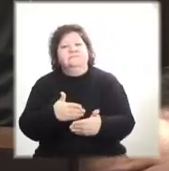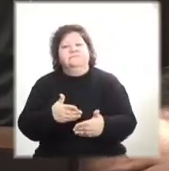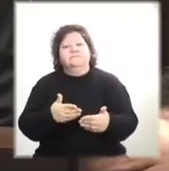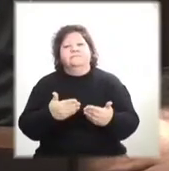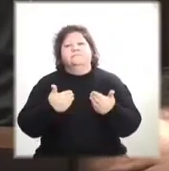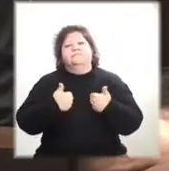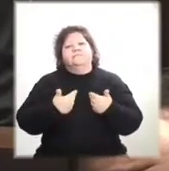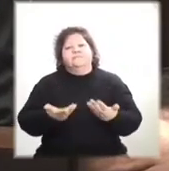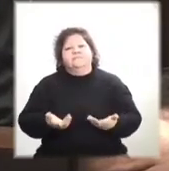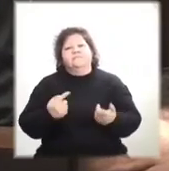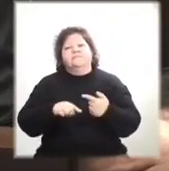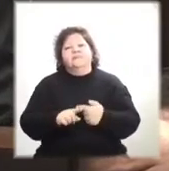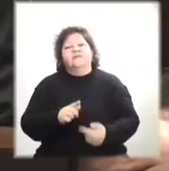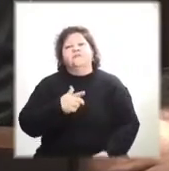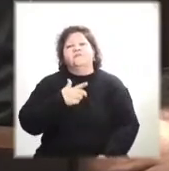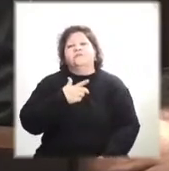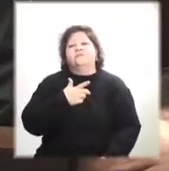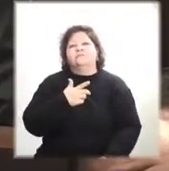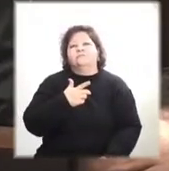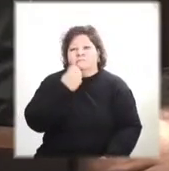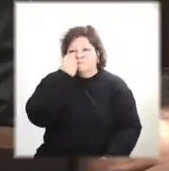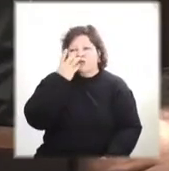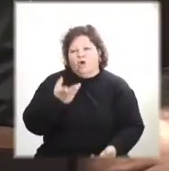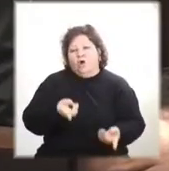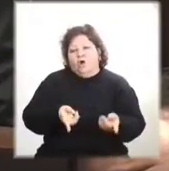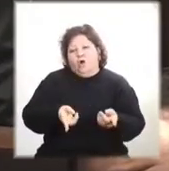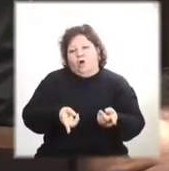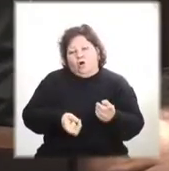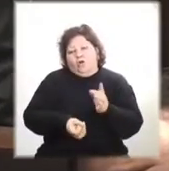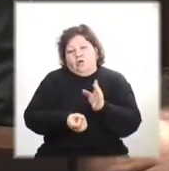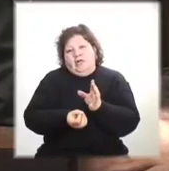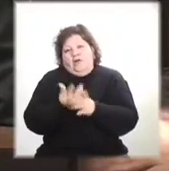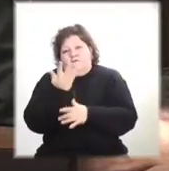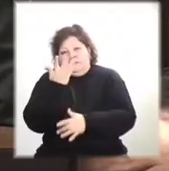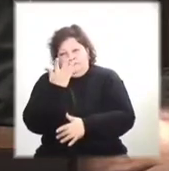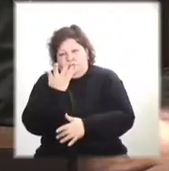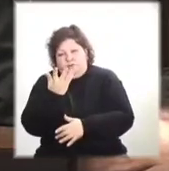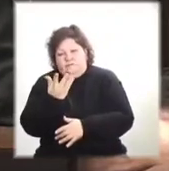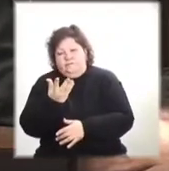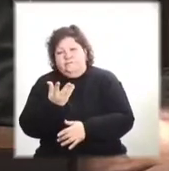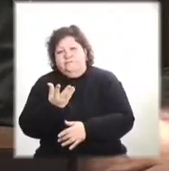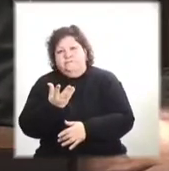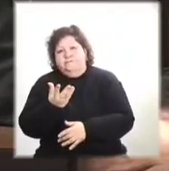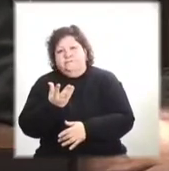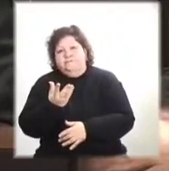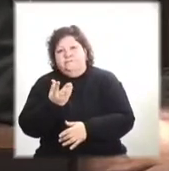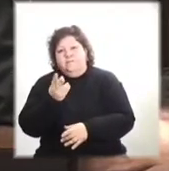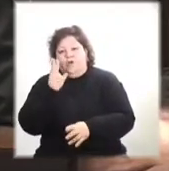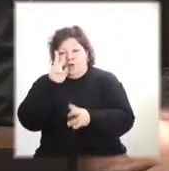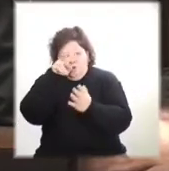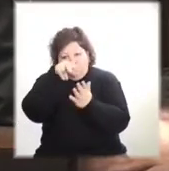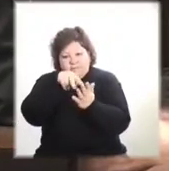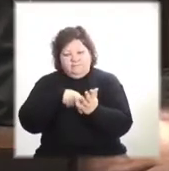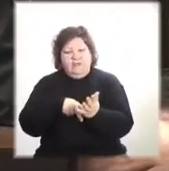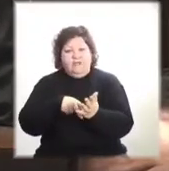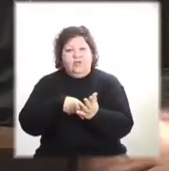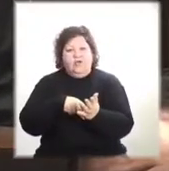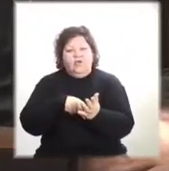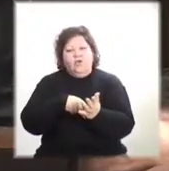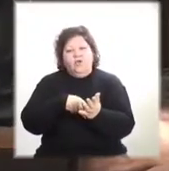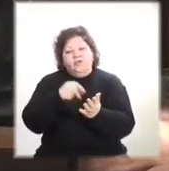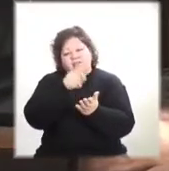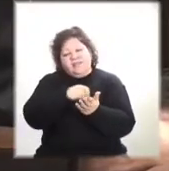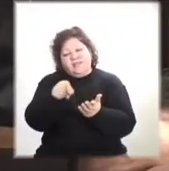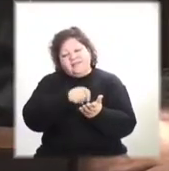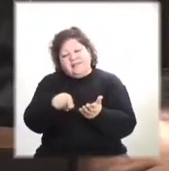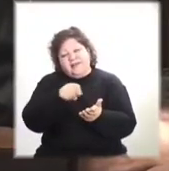parece saludable la renovación, máxime cuando, mirando por arriba las decenas de dictámenes que han